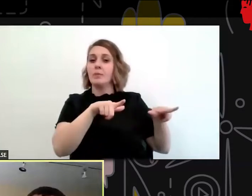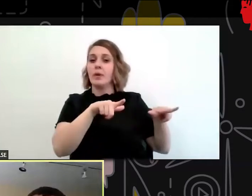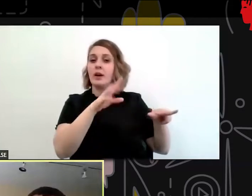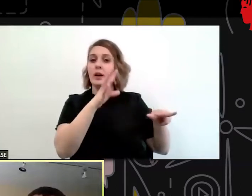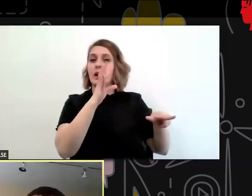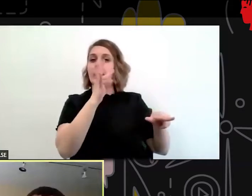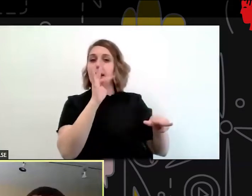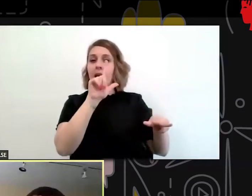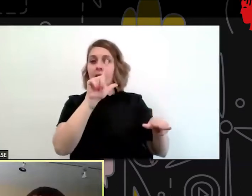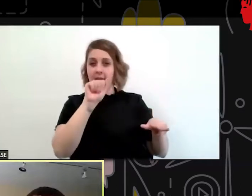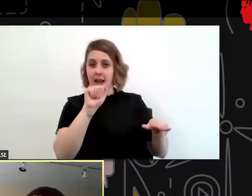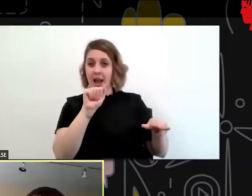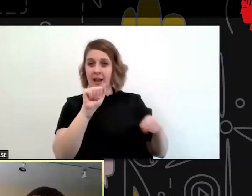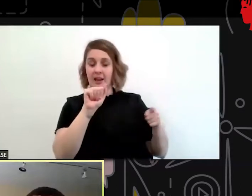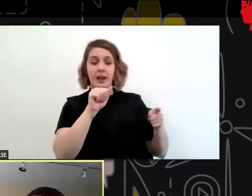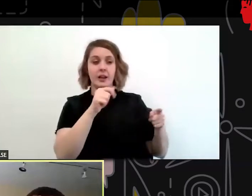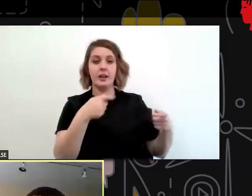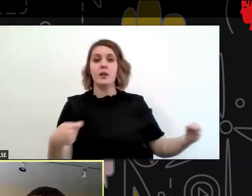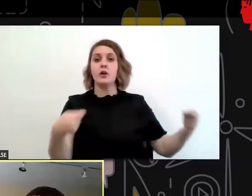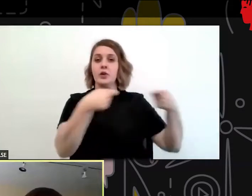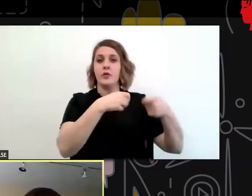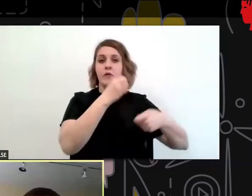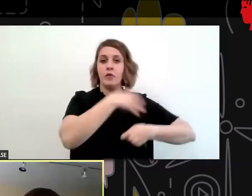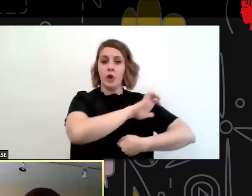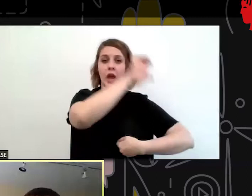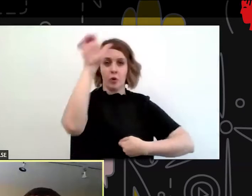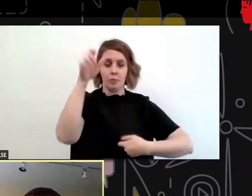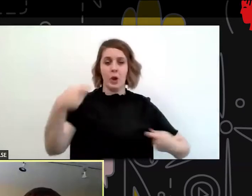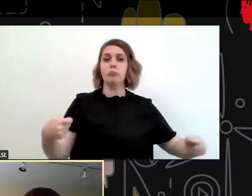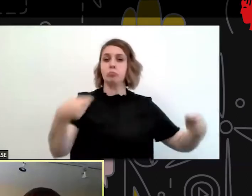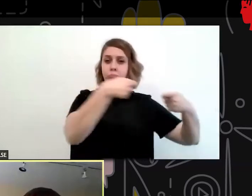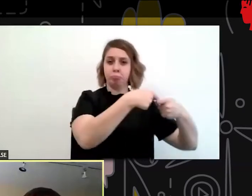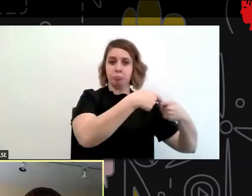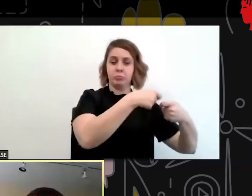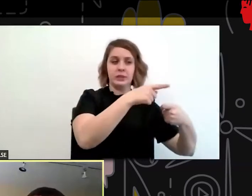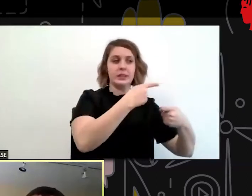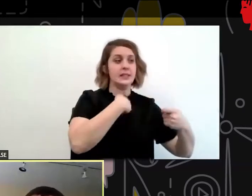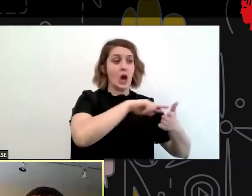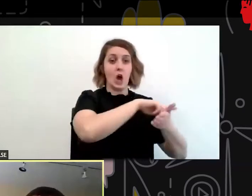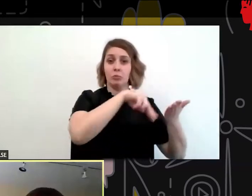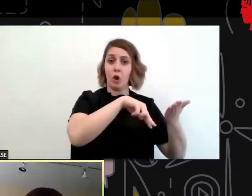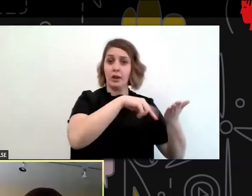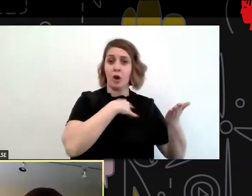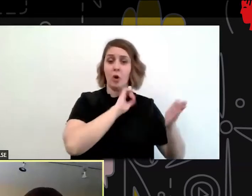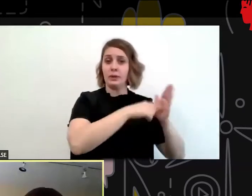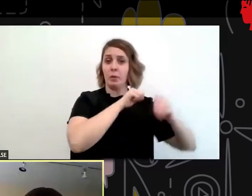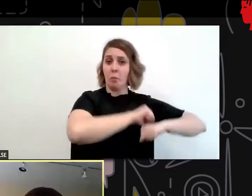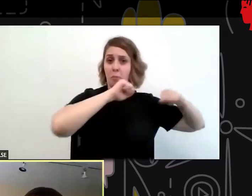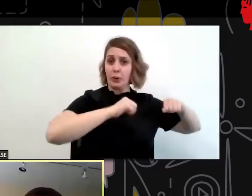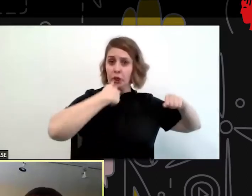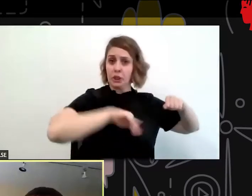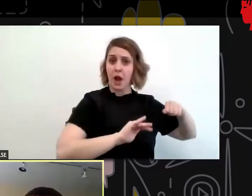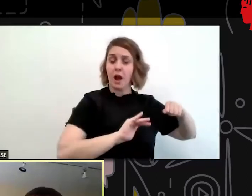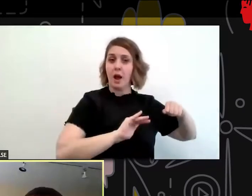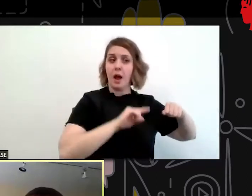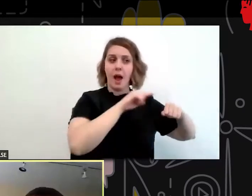Telea, cofinanciada con fondos europeos, que tiene una implantación ya en toda la comunidad y que